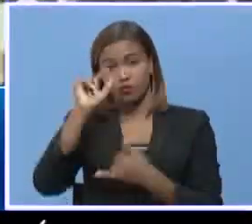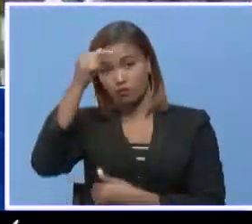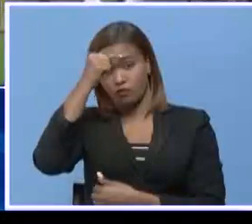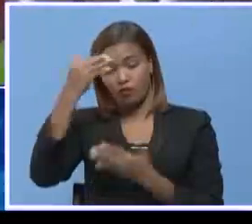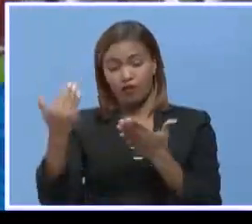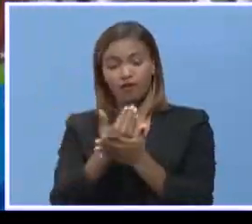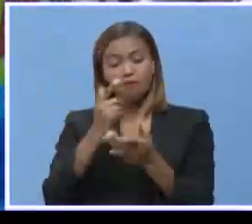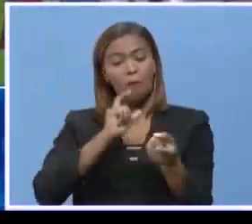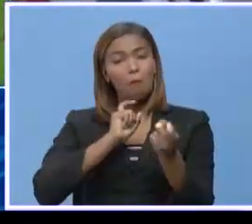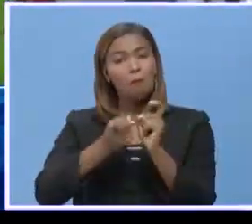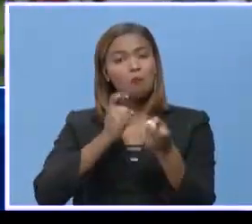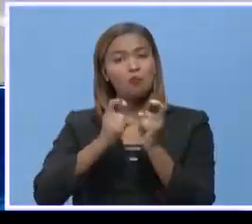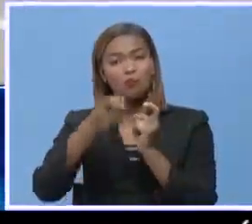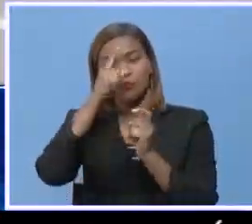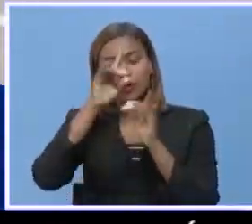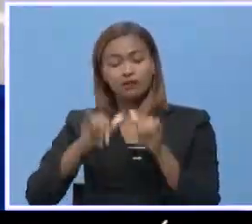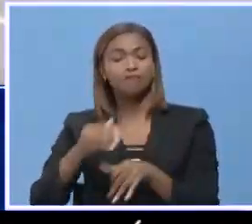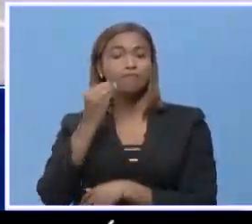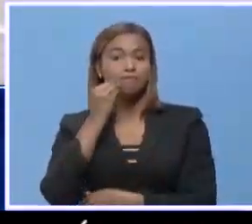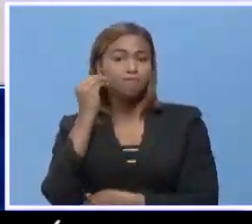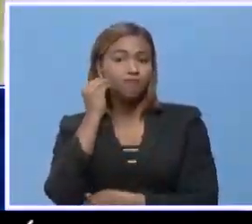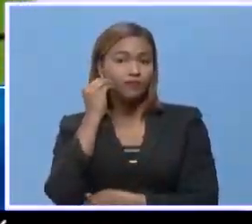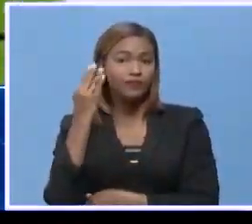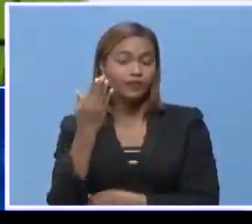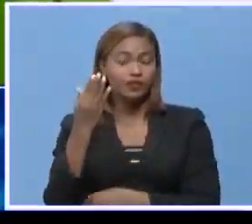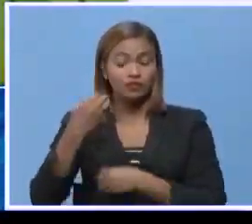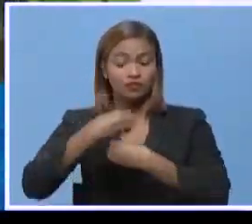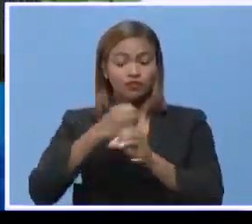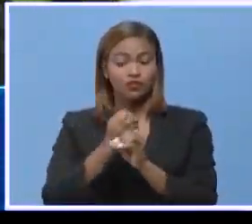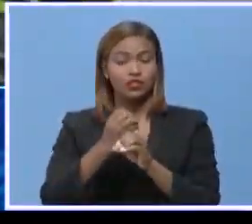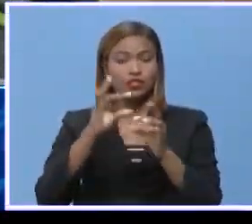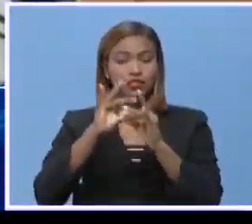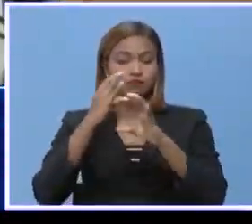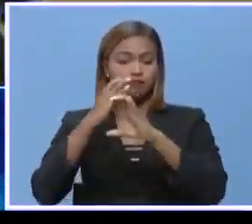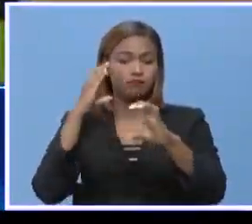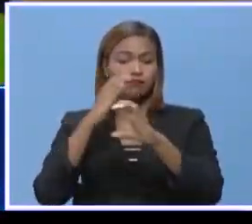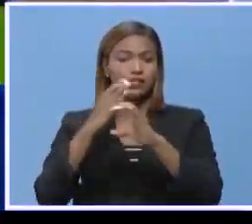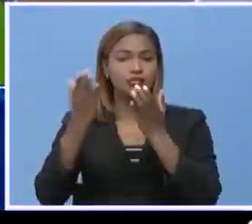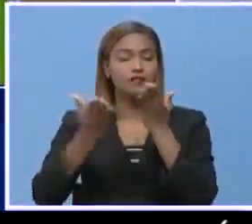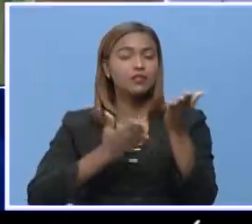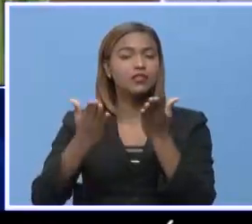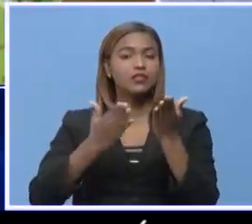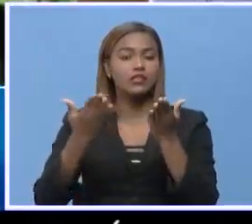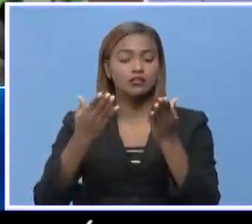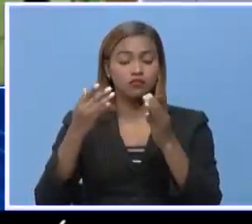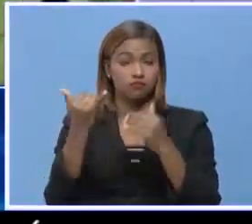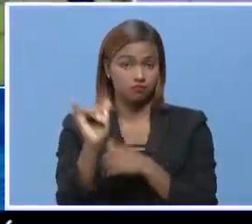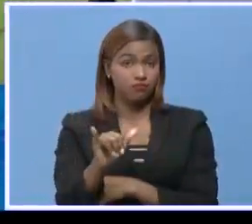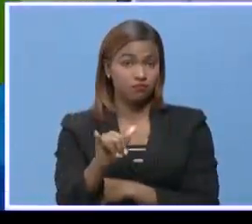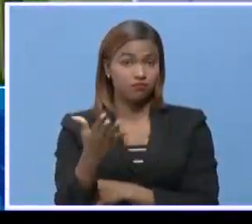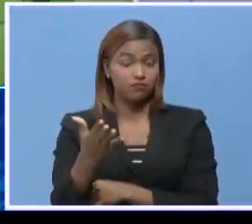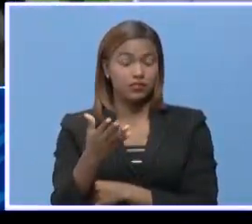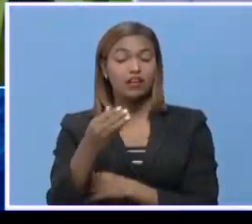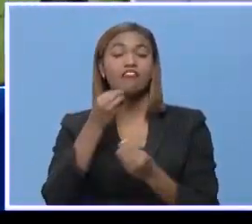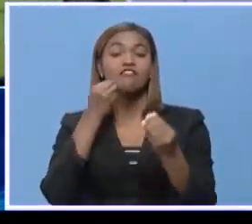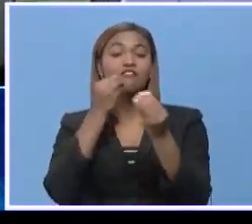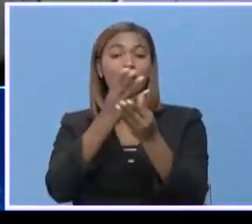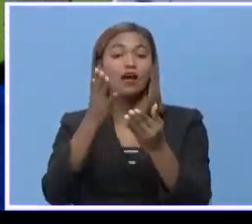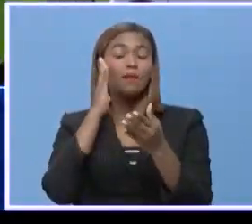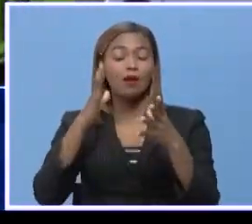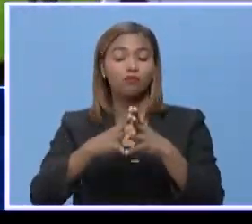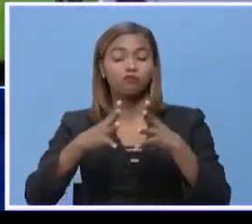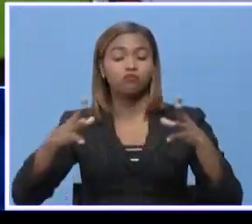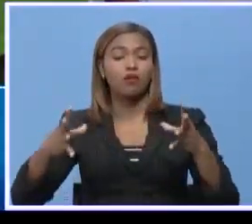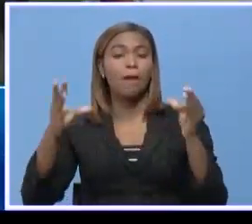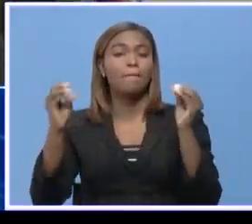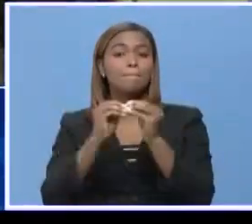nuevas flexibilizaciones al toque de queda, la Oficina Metropolitana de Servicios de Autobuses informó que ampliará